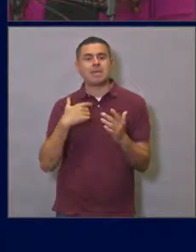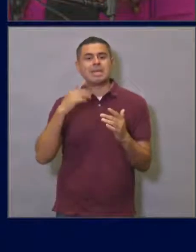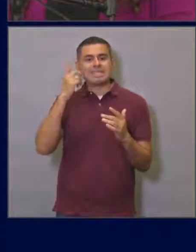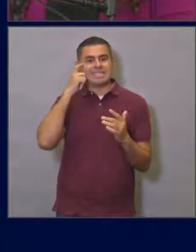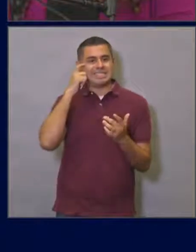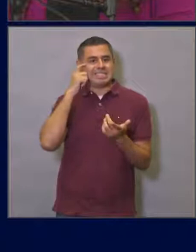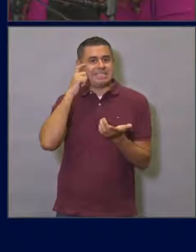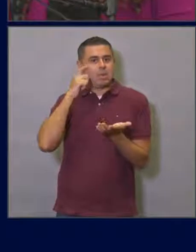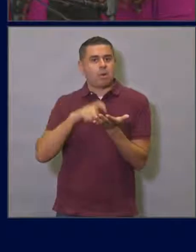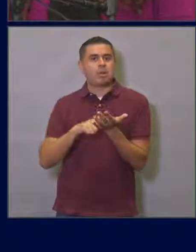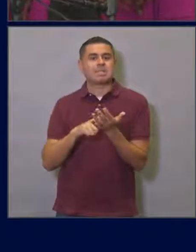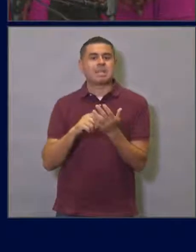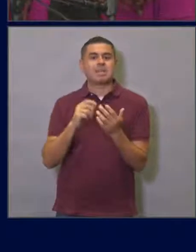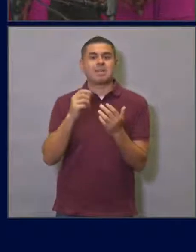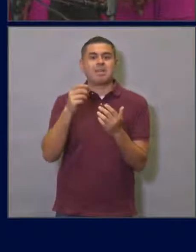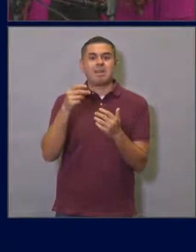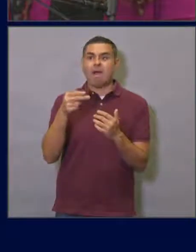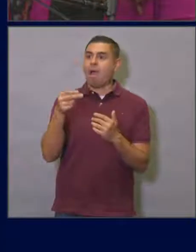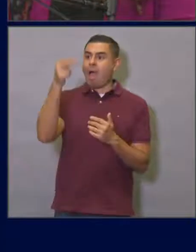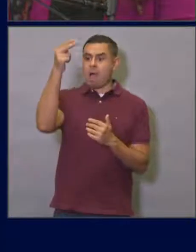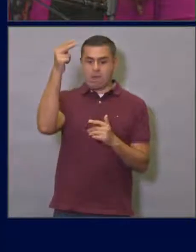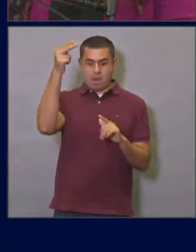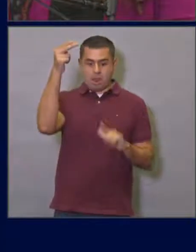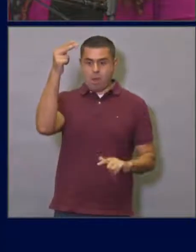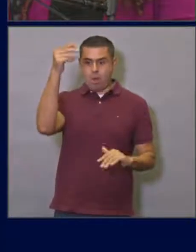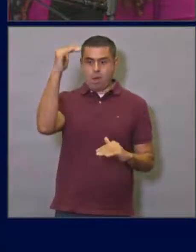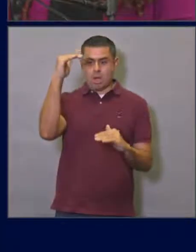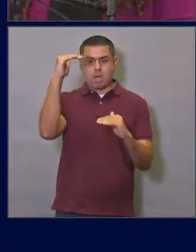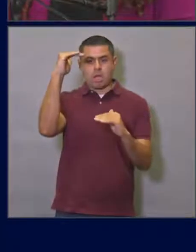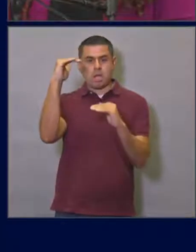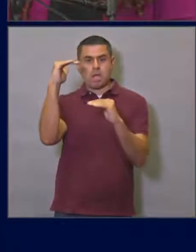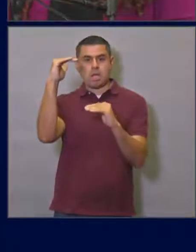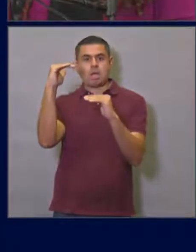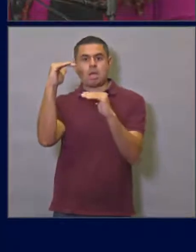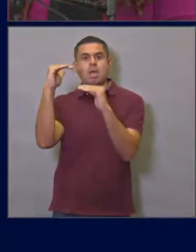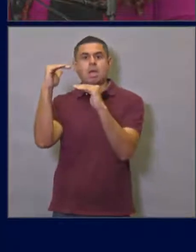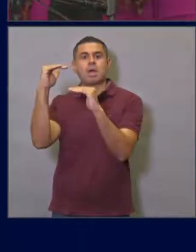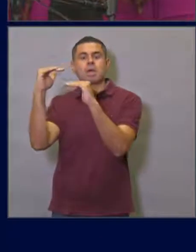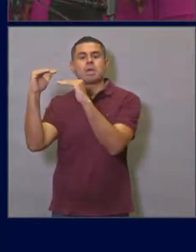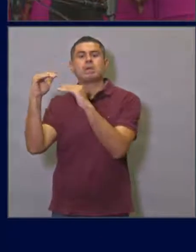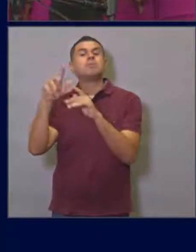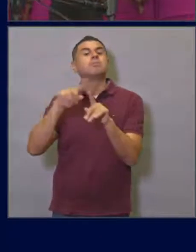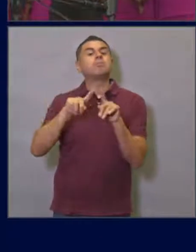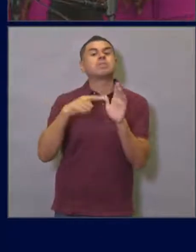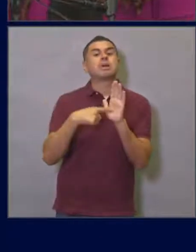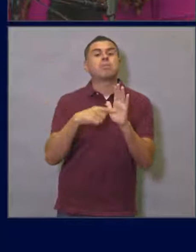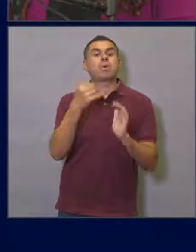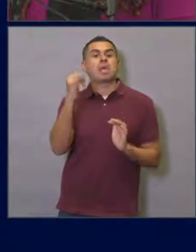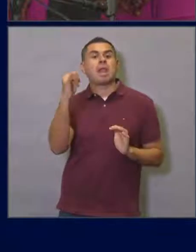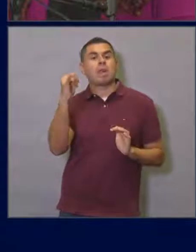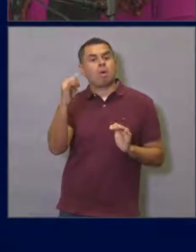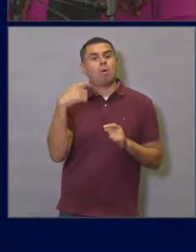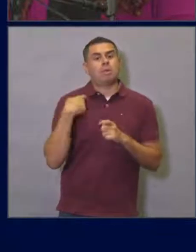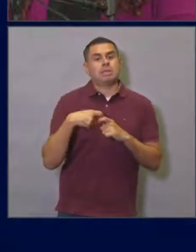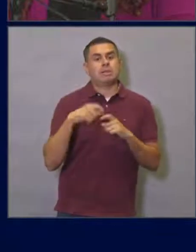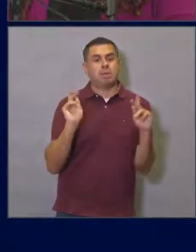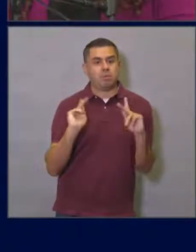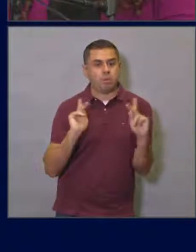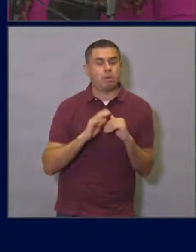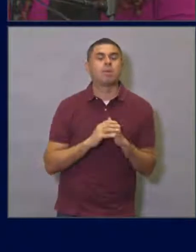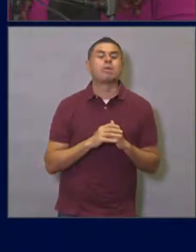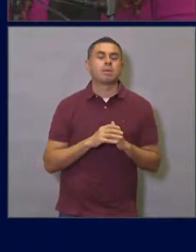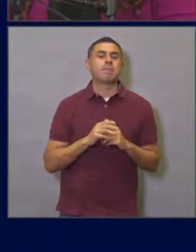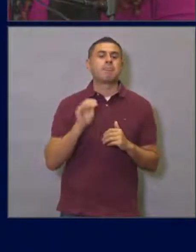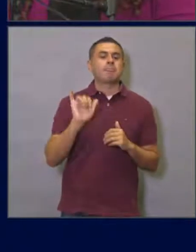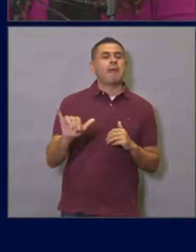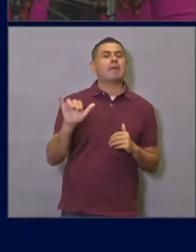A mediados de julio, el promedio de casos diarios entre los residentes latinos, la línea amarilla, aproximadamente es